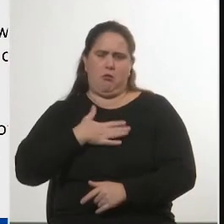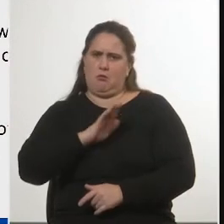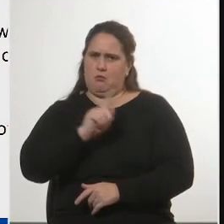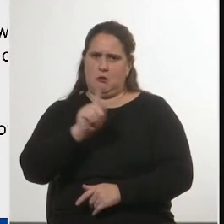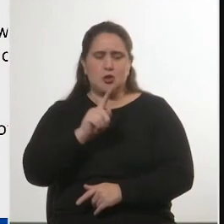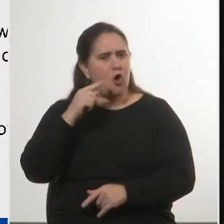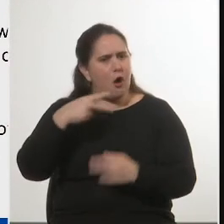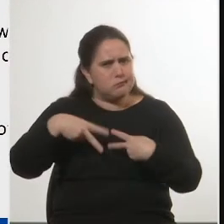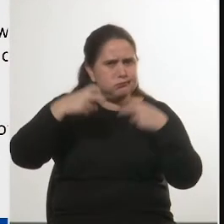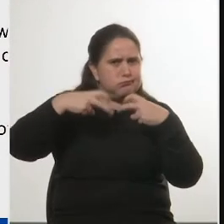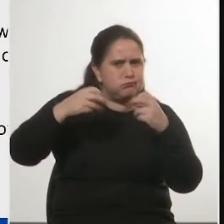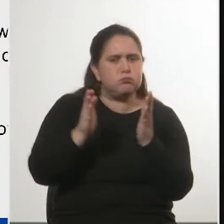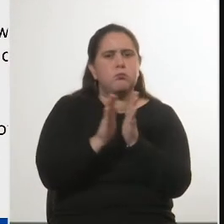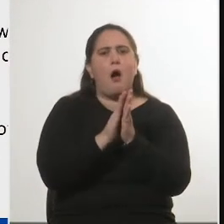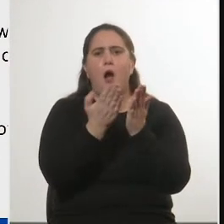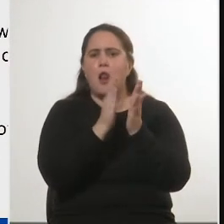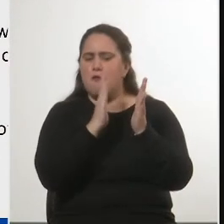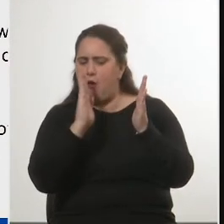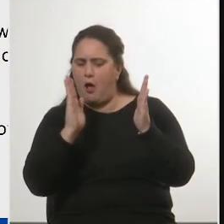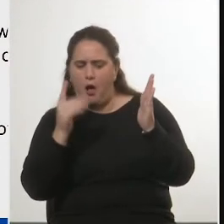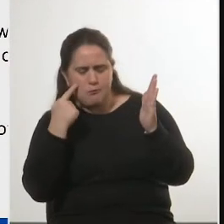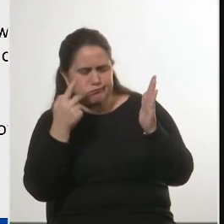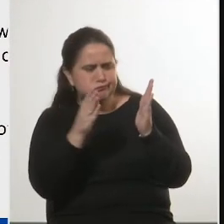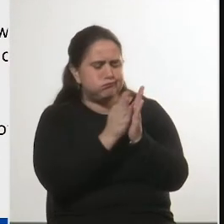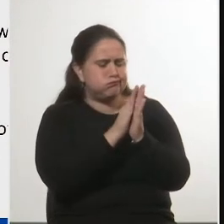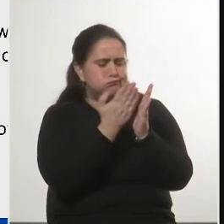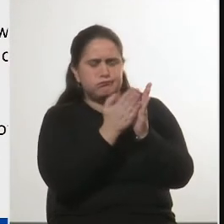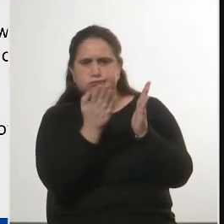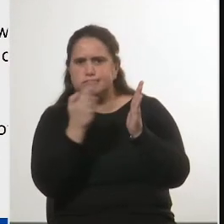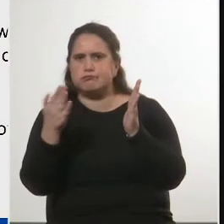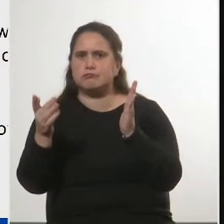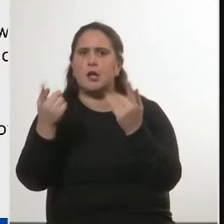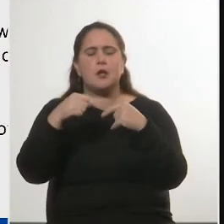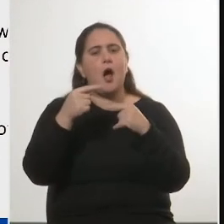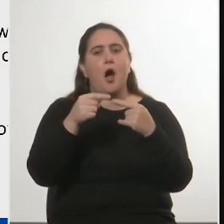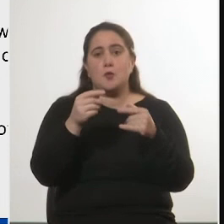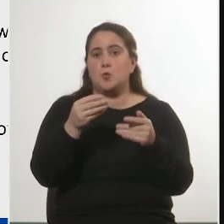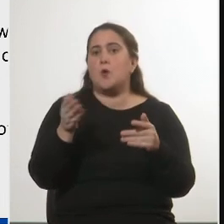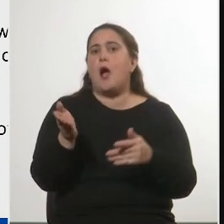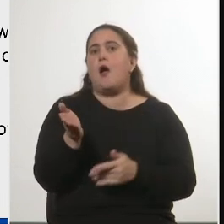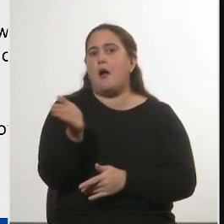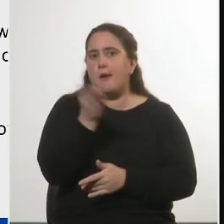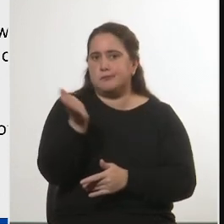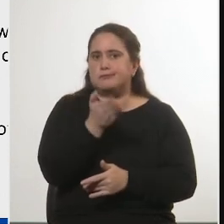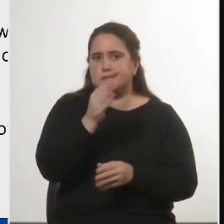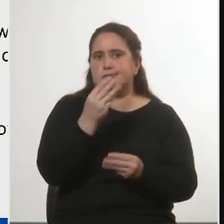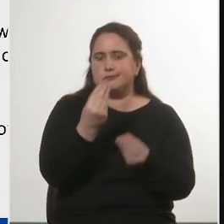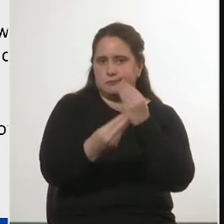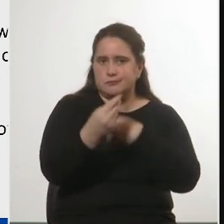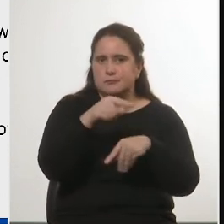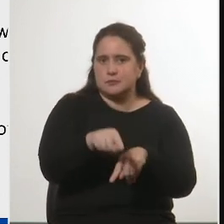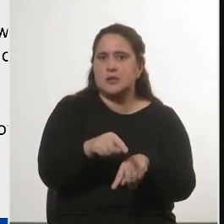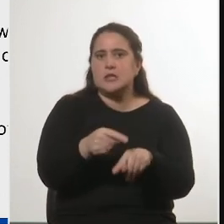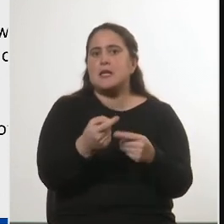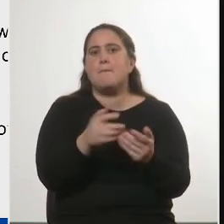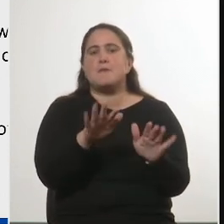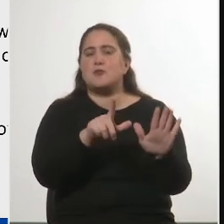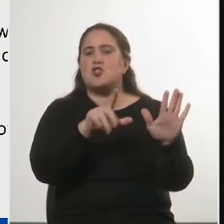esto es una revisión bibliográfica que muestra que los alimentos procesados contribuyen aproximadamente